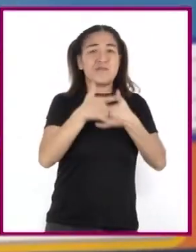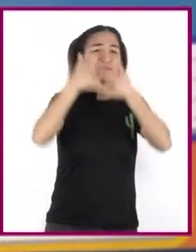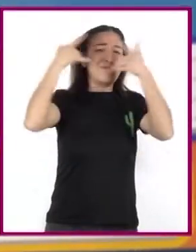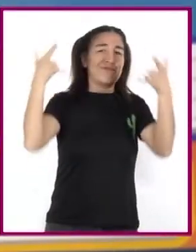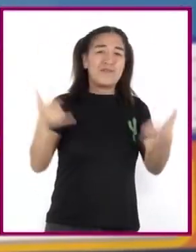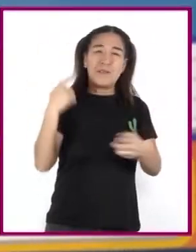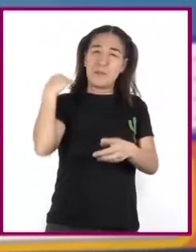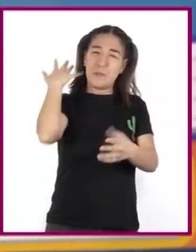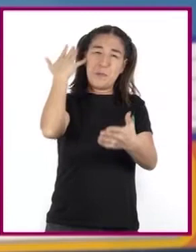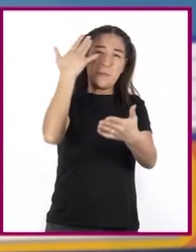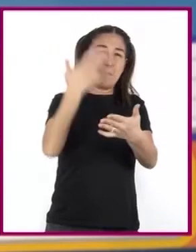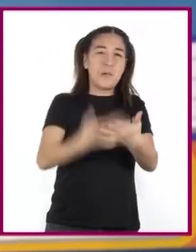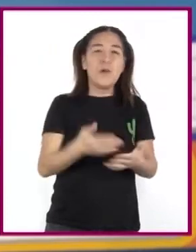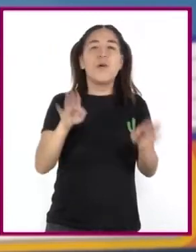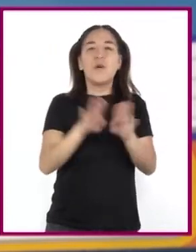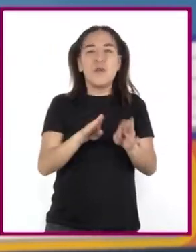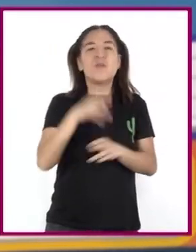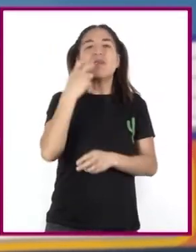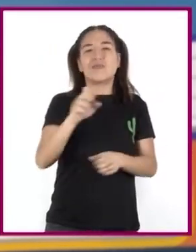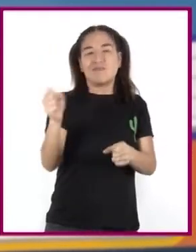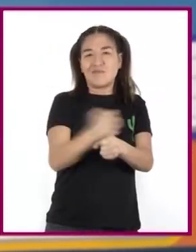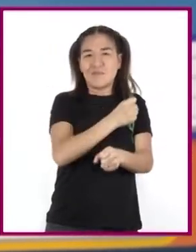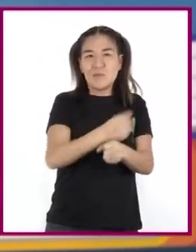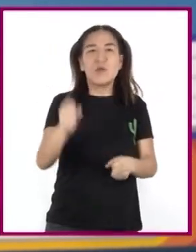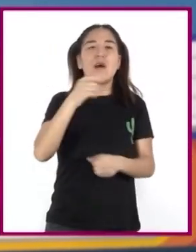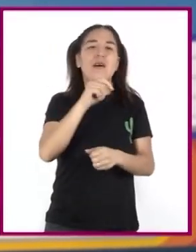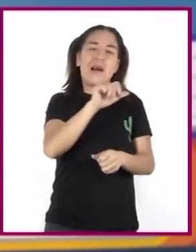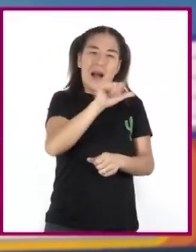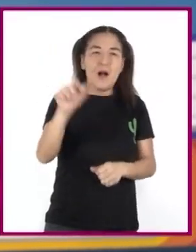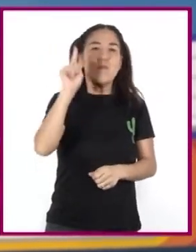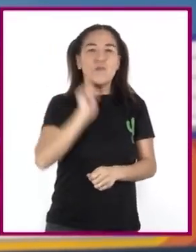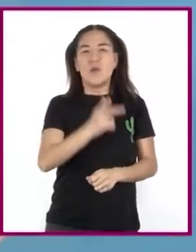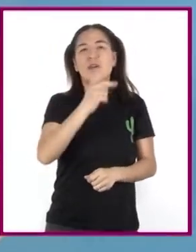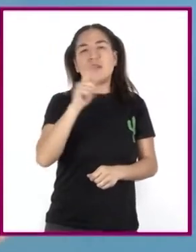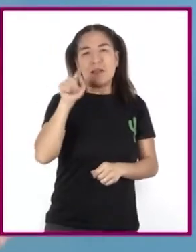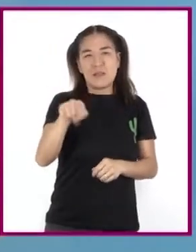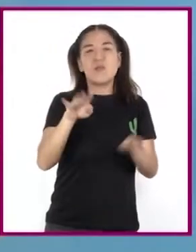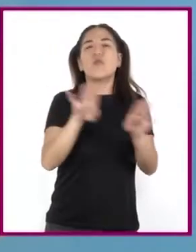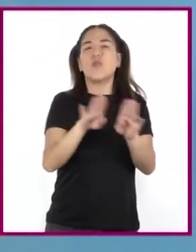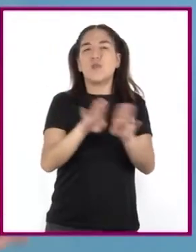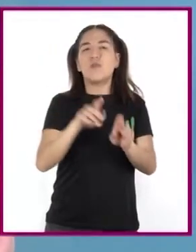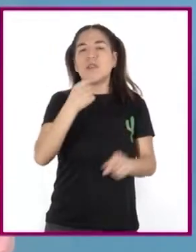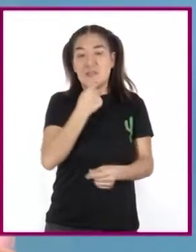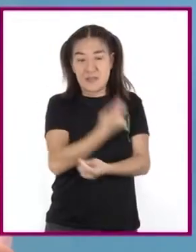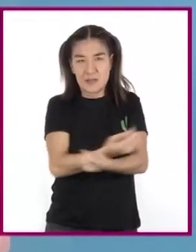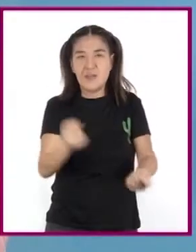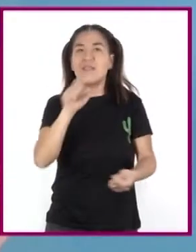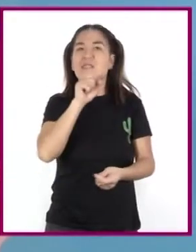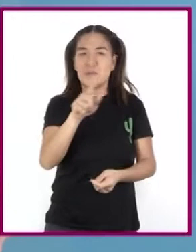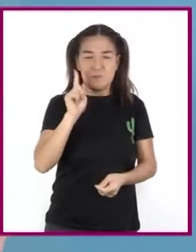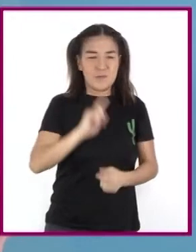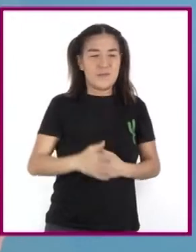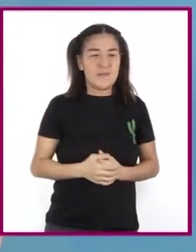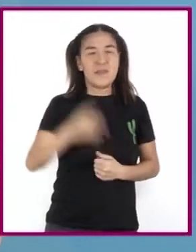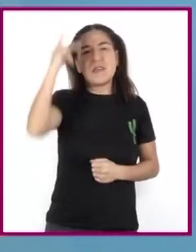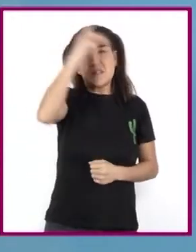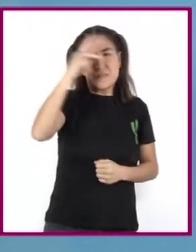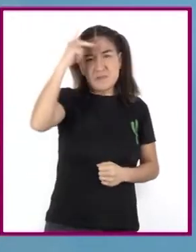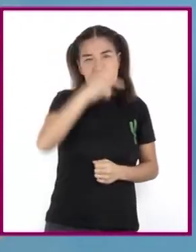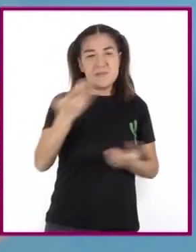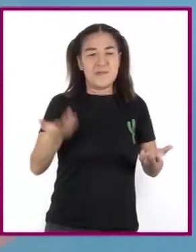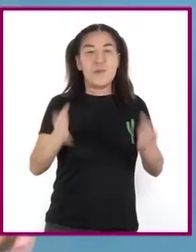mujeres. La violencia de género se expresa de distintas formas: psicológica,